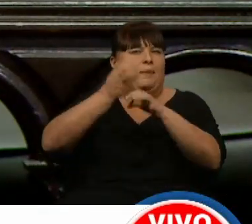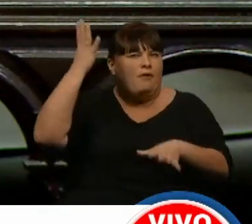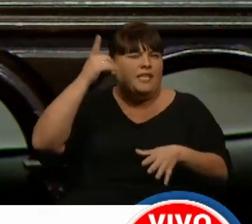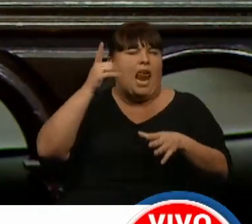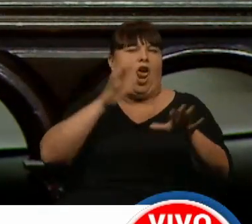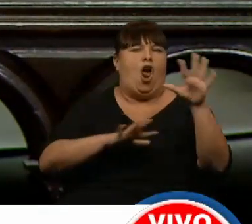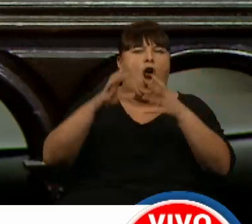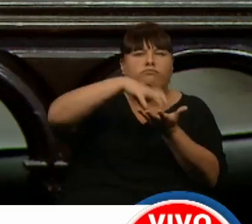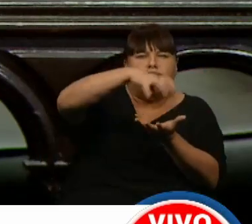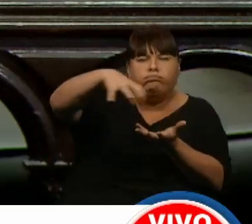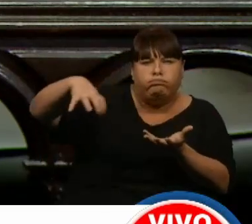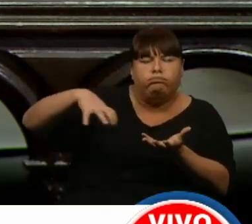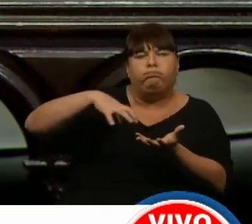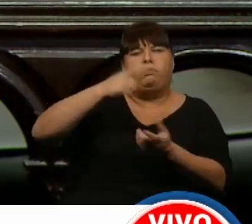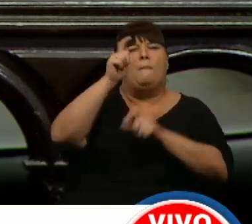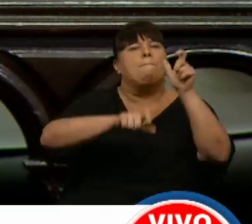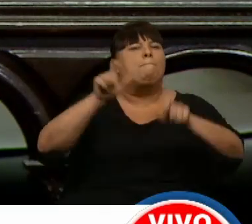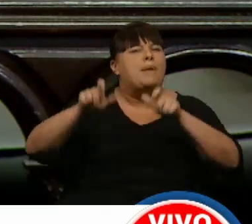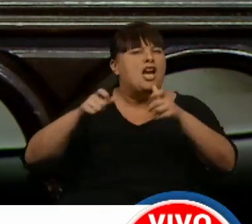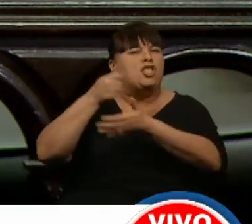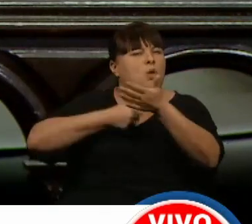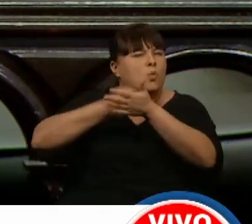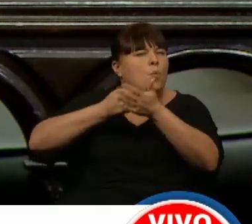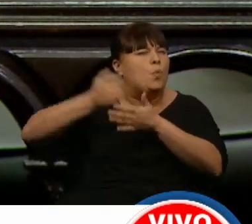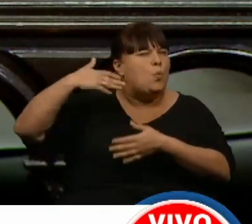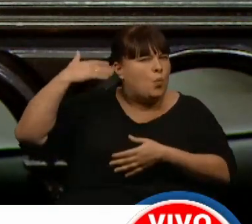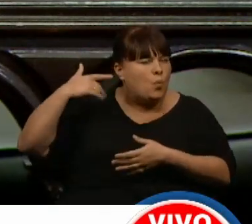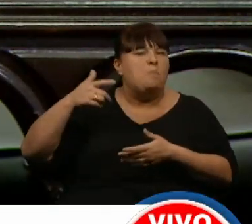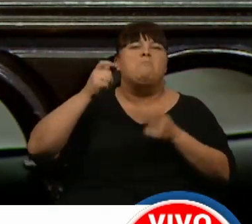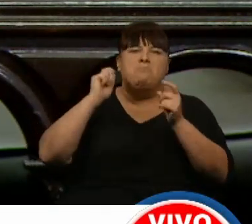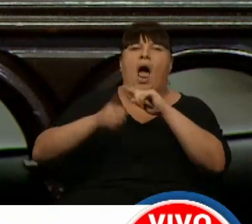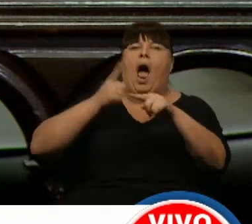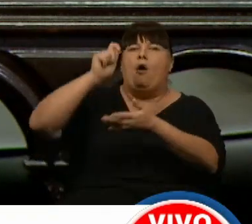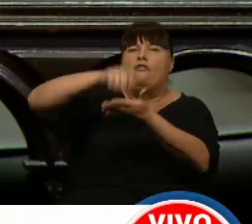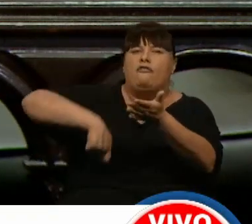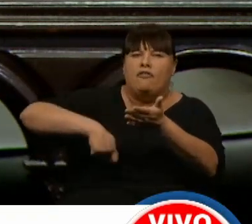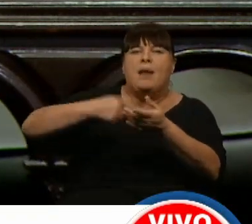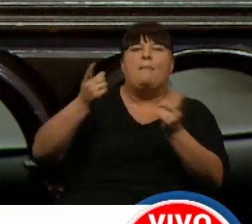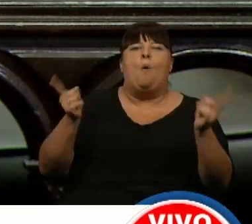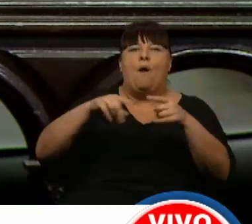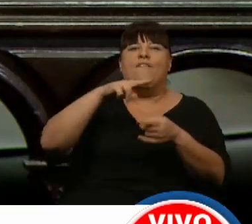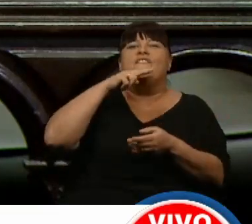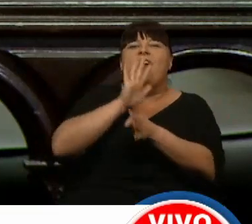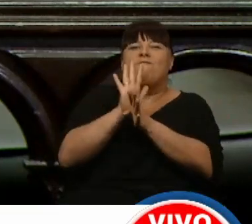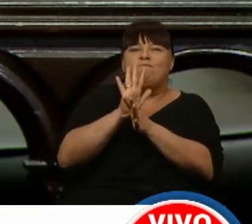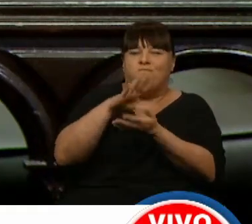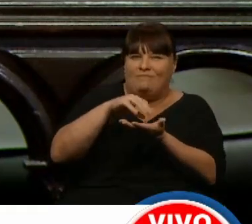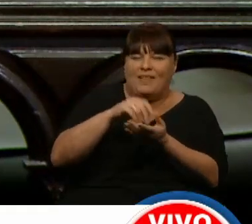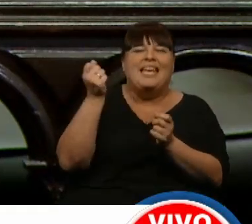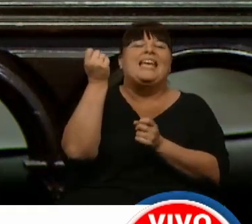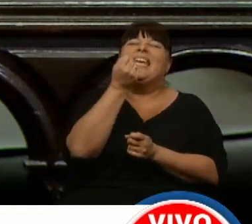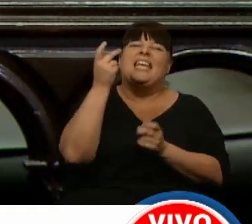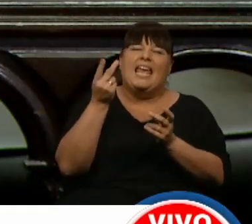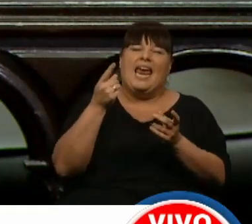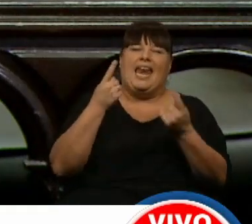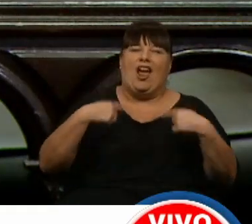especialistas, organizaciones, personas que vienen militando hace mucho tiempo, celebraron acuerdos por la recuperación verde que buscaban